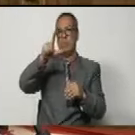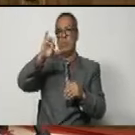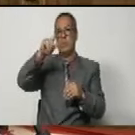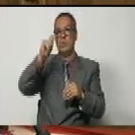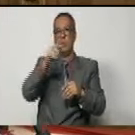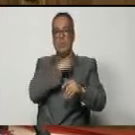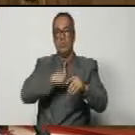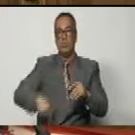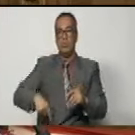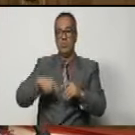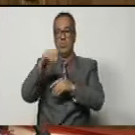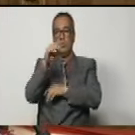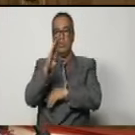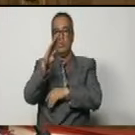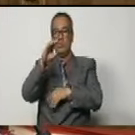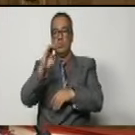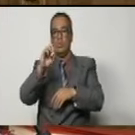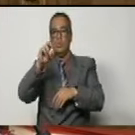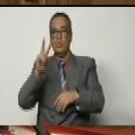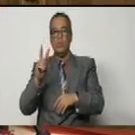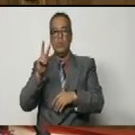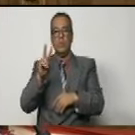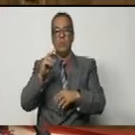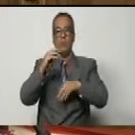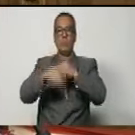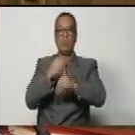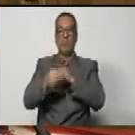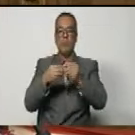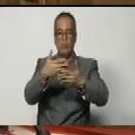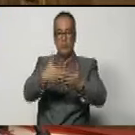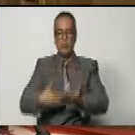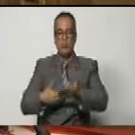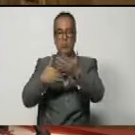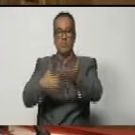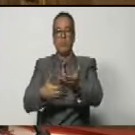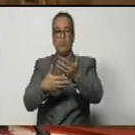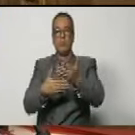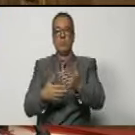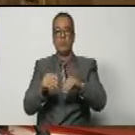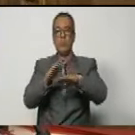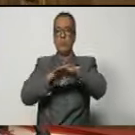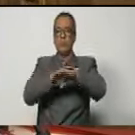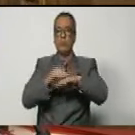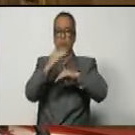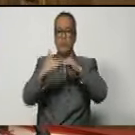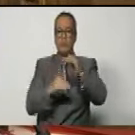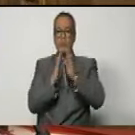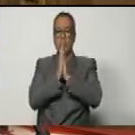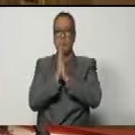Campos, presidente del Banco Central de Venezuela, mediante la cual remitió a la Asamblea Nacional el informe. Un segundo, su secretario.